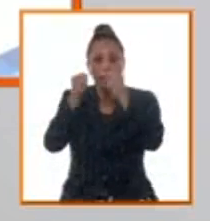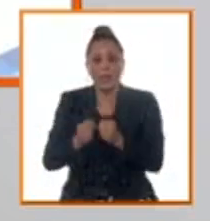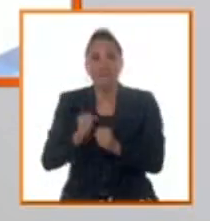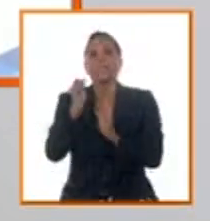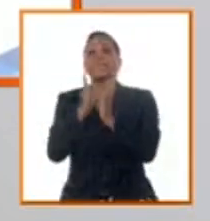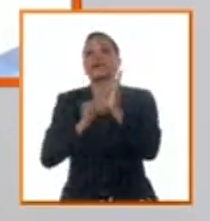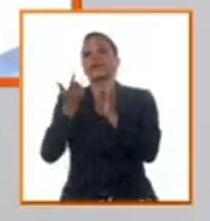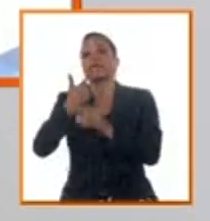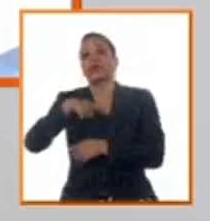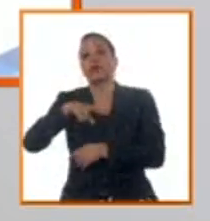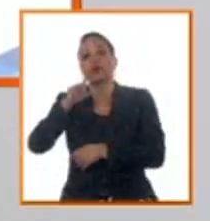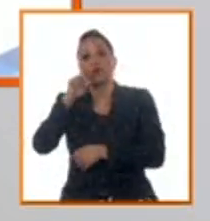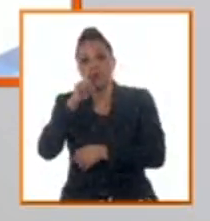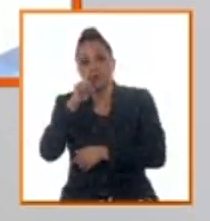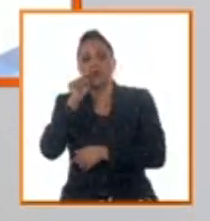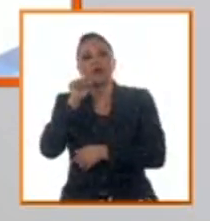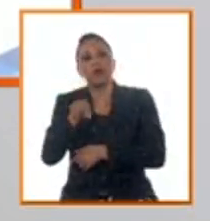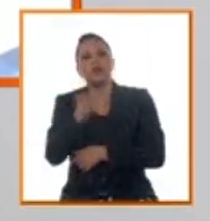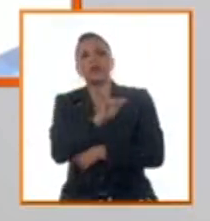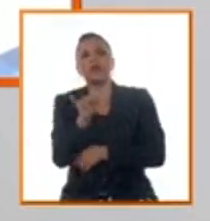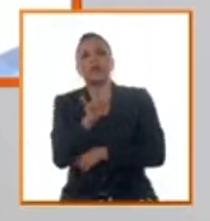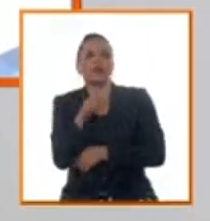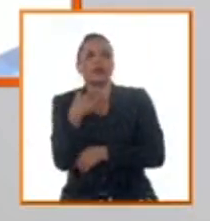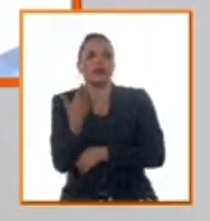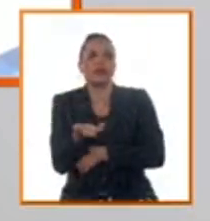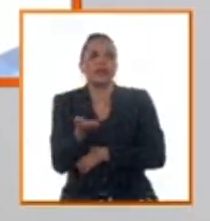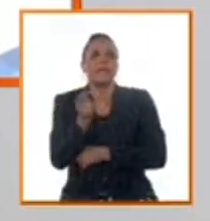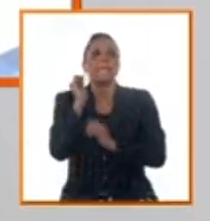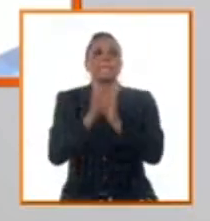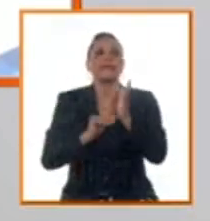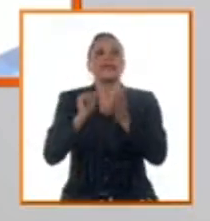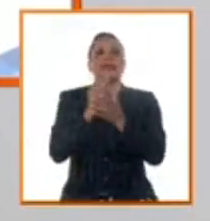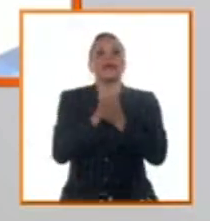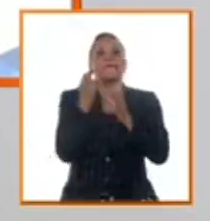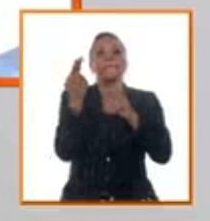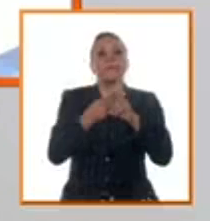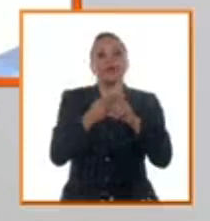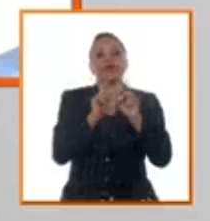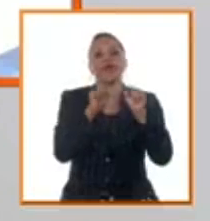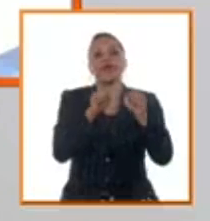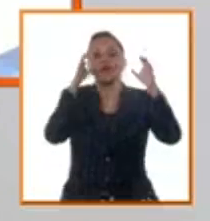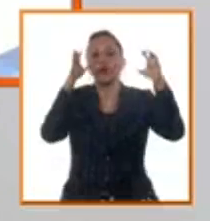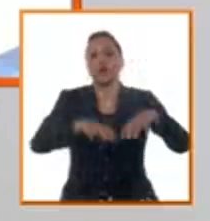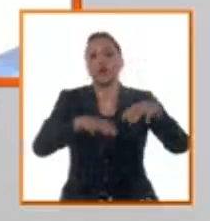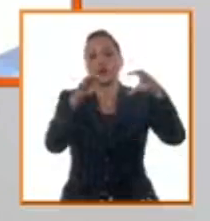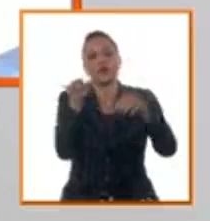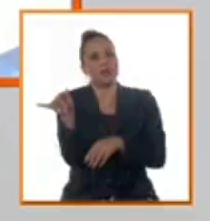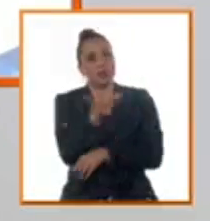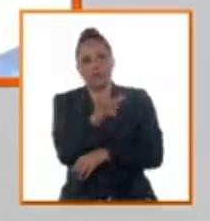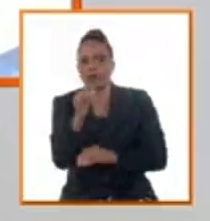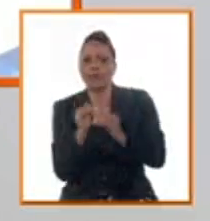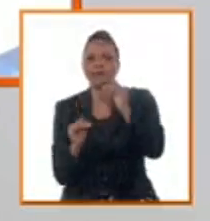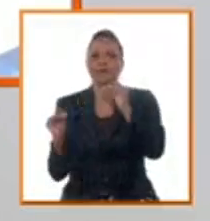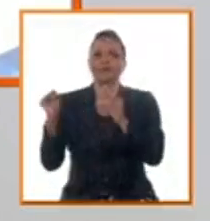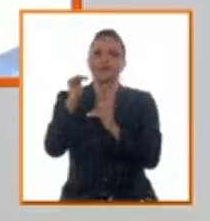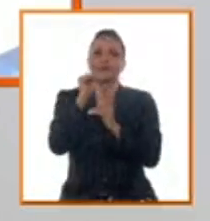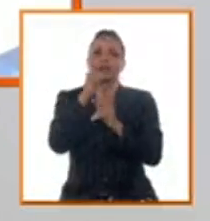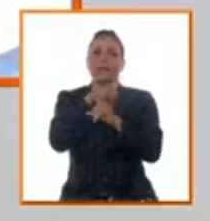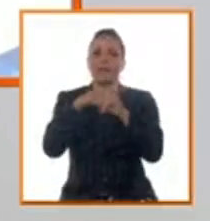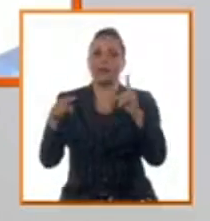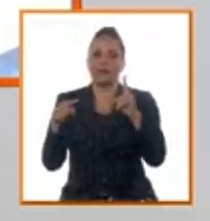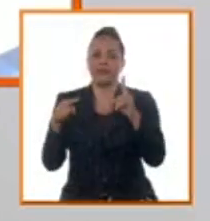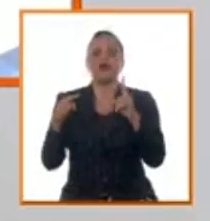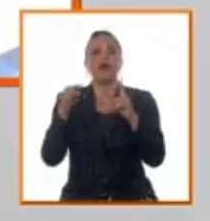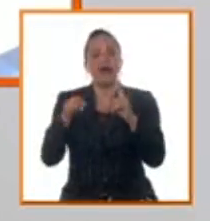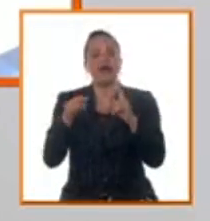ya habíamos tenido una última decena del mes de mayo donde las precipitaciones igualmente habían sobrepasado la media histórica. Entonces